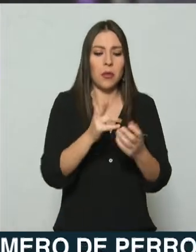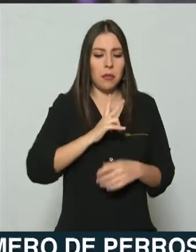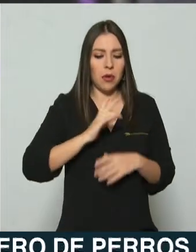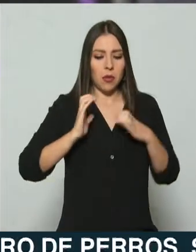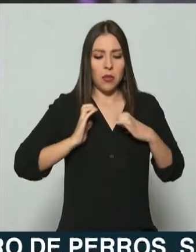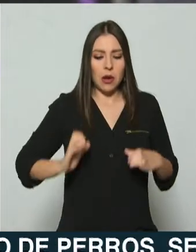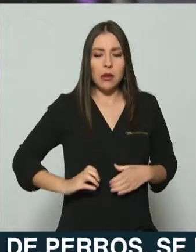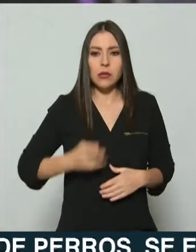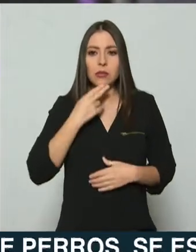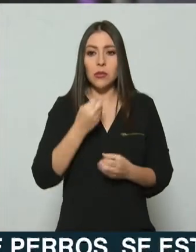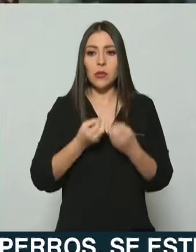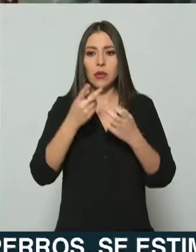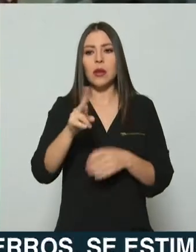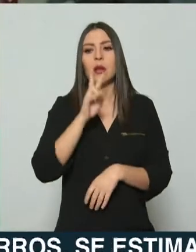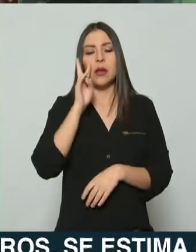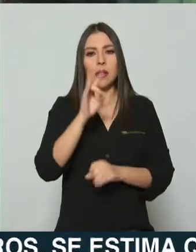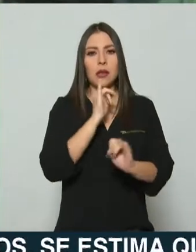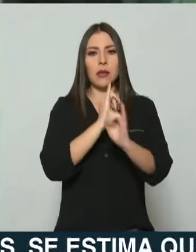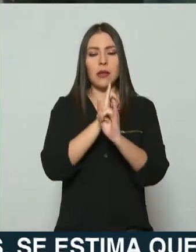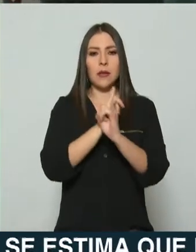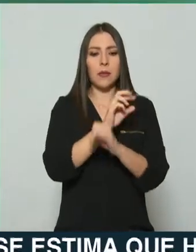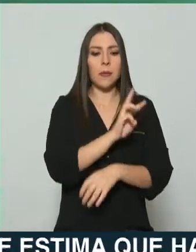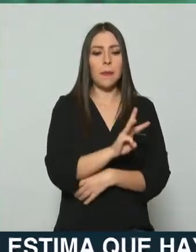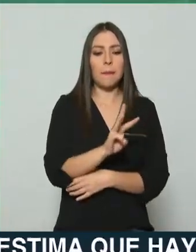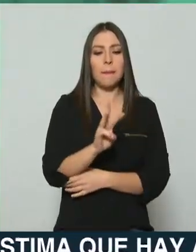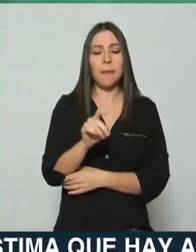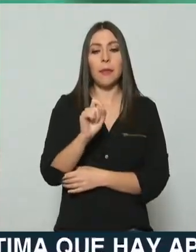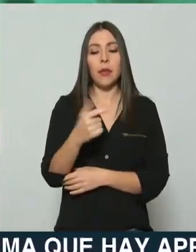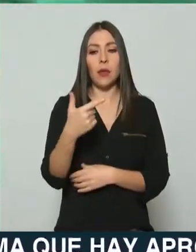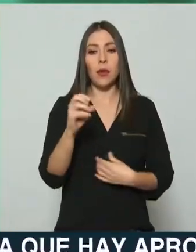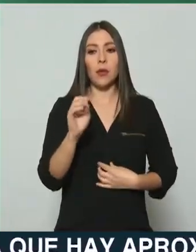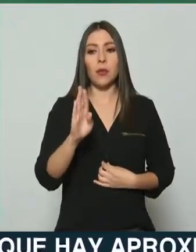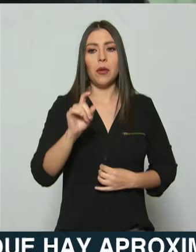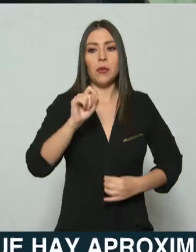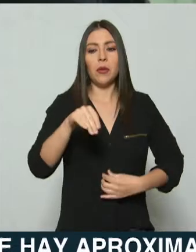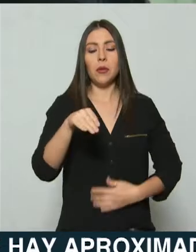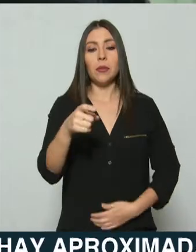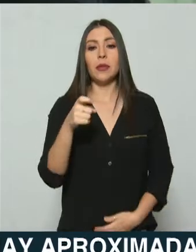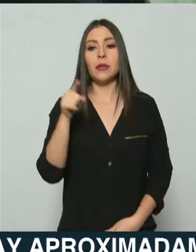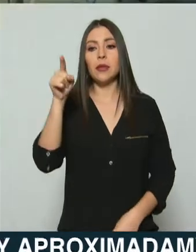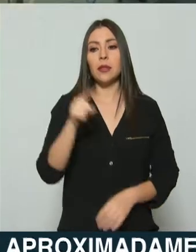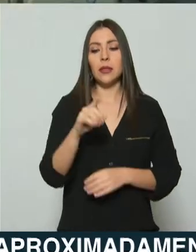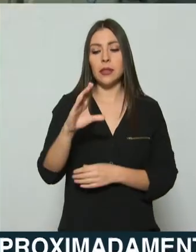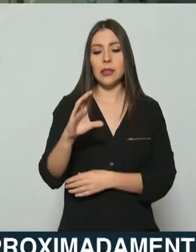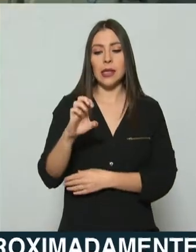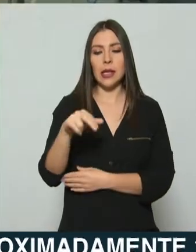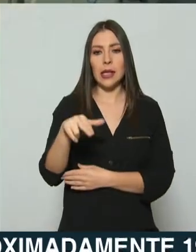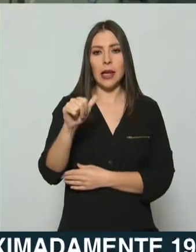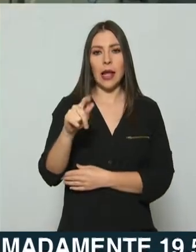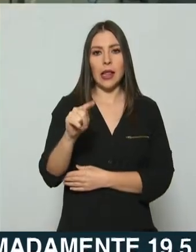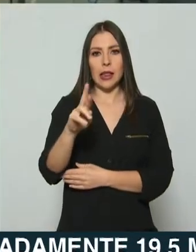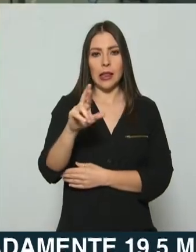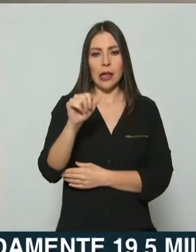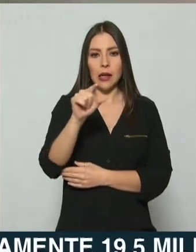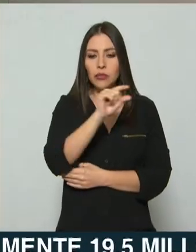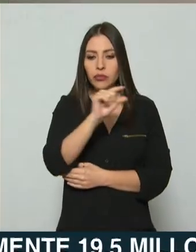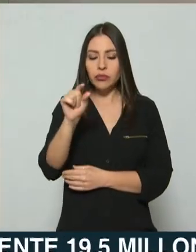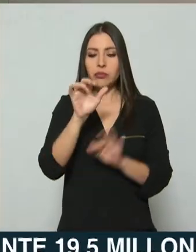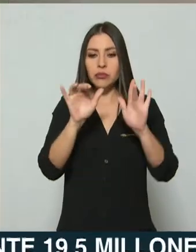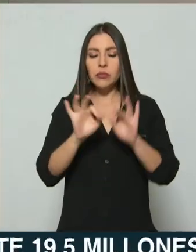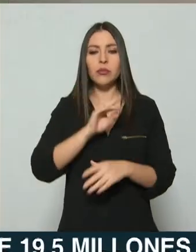Centro Nacional de Transplantes, www.gov.mx/Senatra. Erika Sandoval, 21 Noticias.